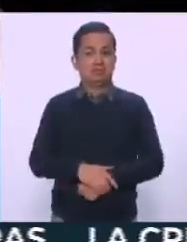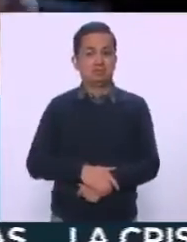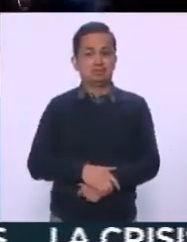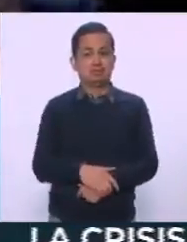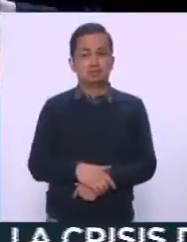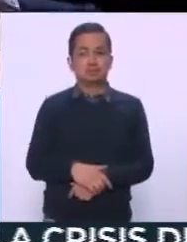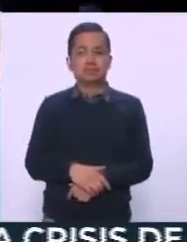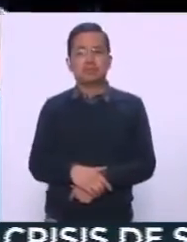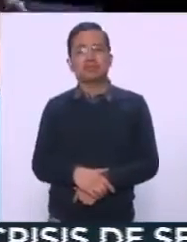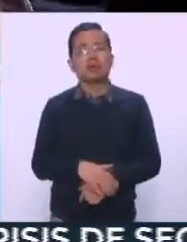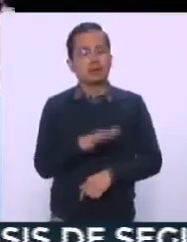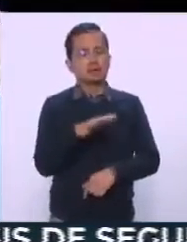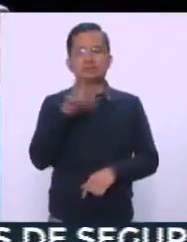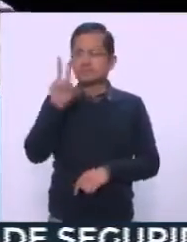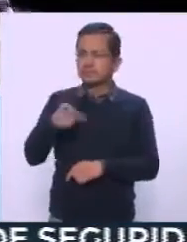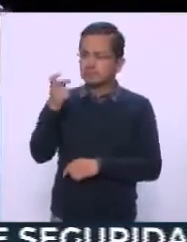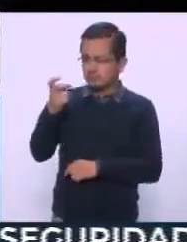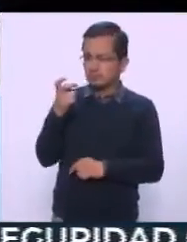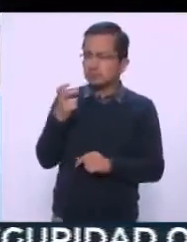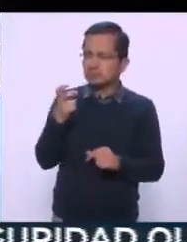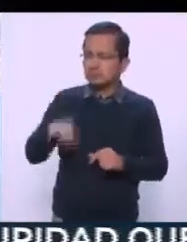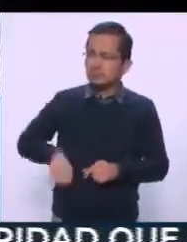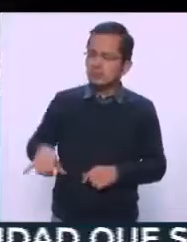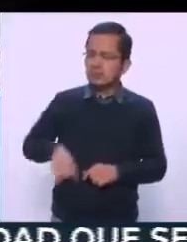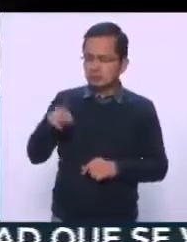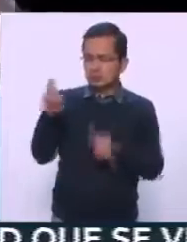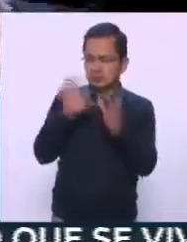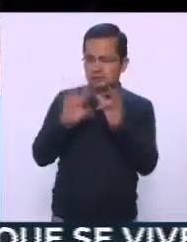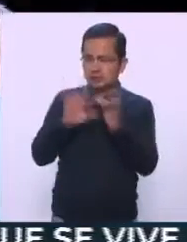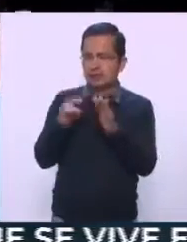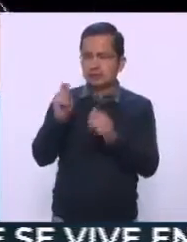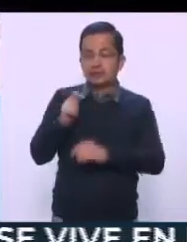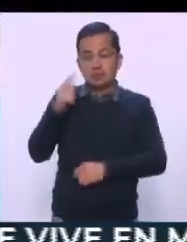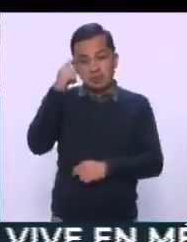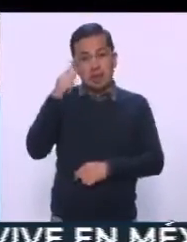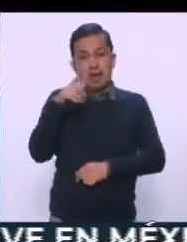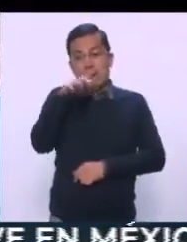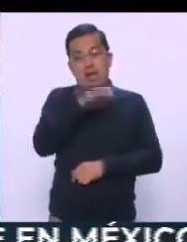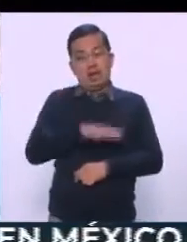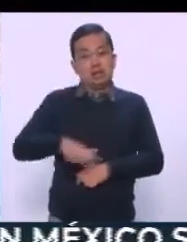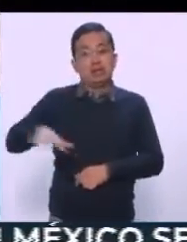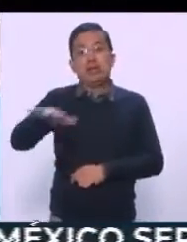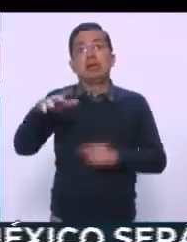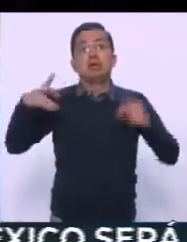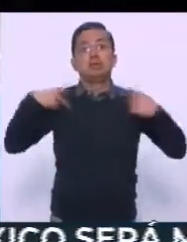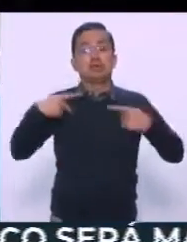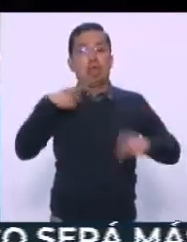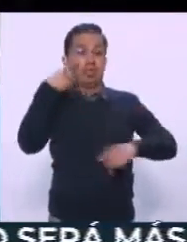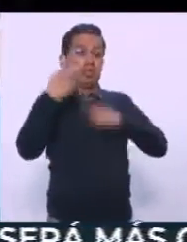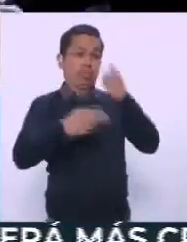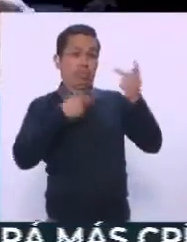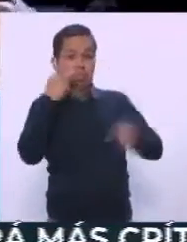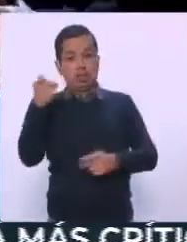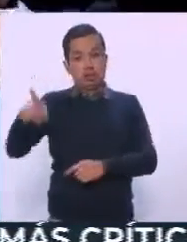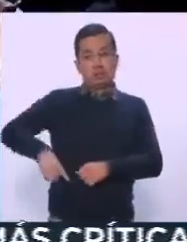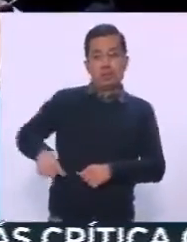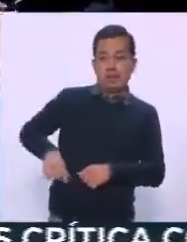que mencionas, porque más allá del discurso o más allá del posicionamiento, que de todas maneras me parece muy importante sobre